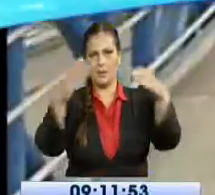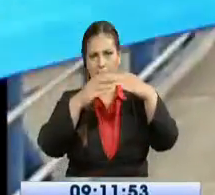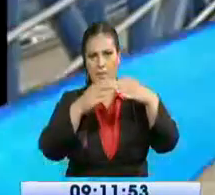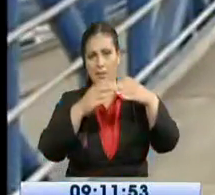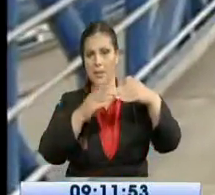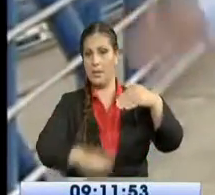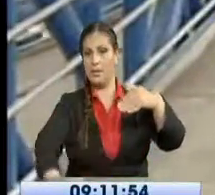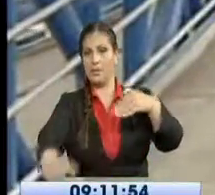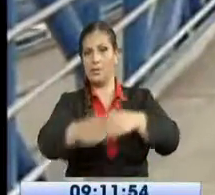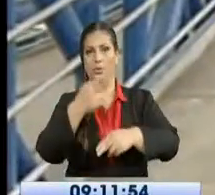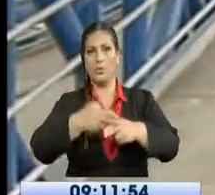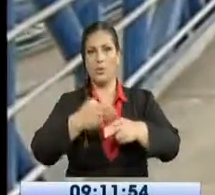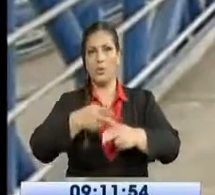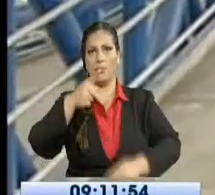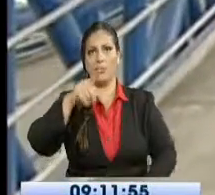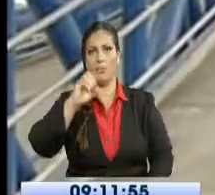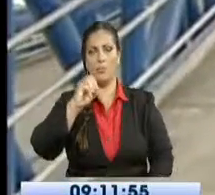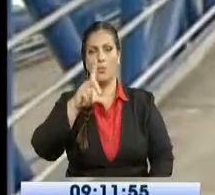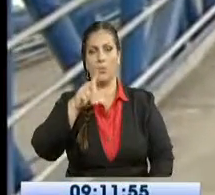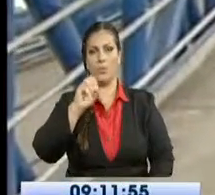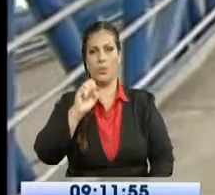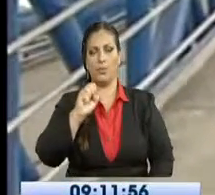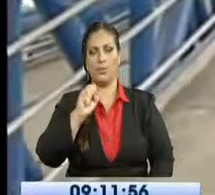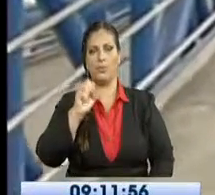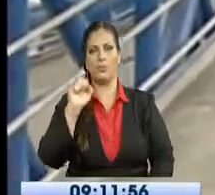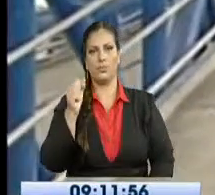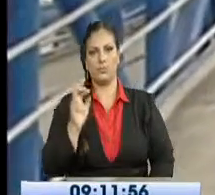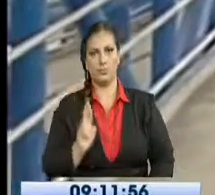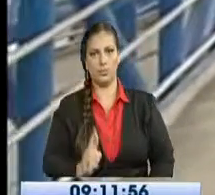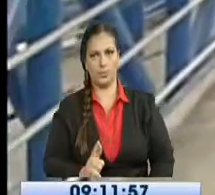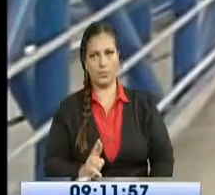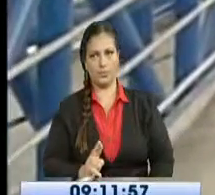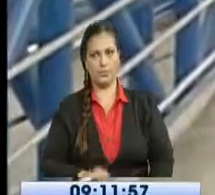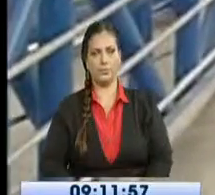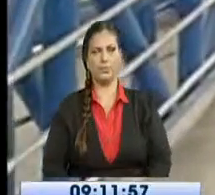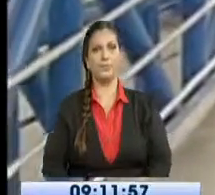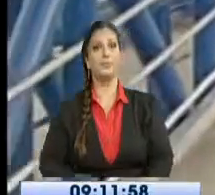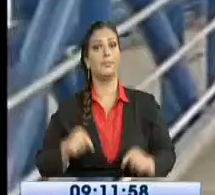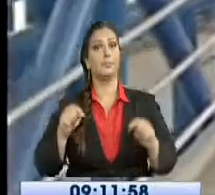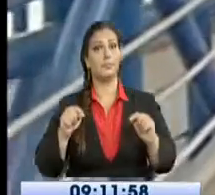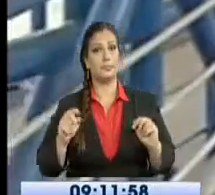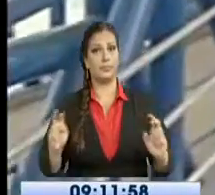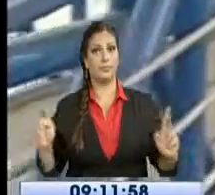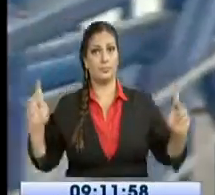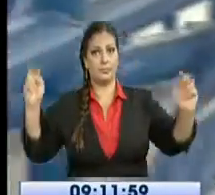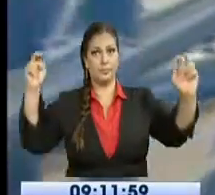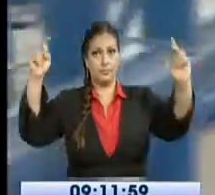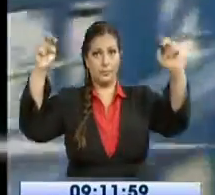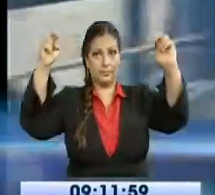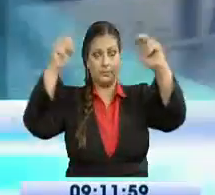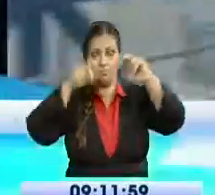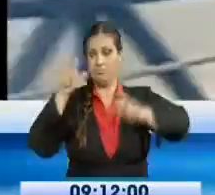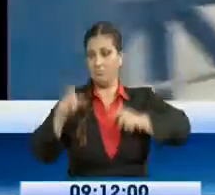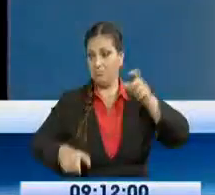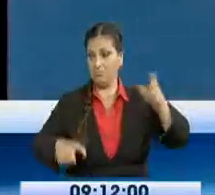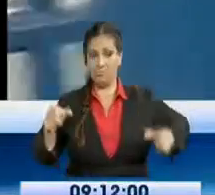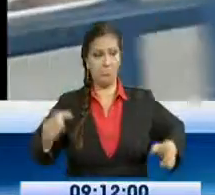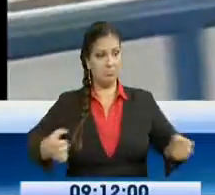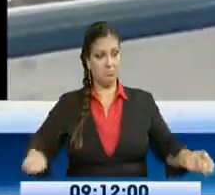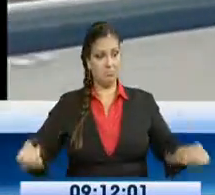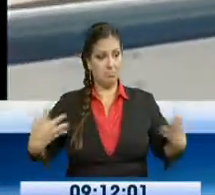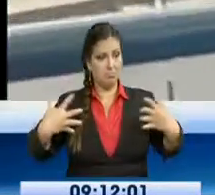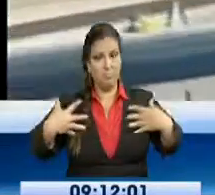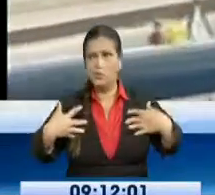Polo Sur, acá en este paso peatonal elevado, del que se tienen reportes de que aquí en las noches es zona insegura.